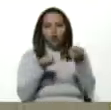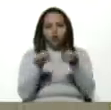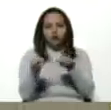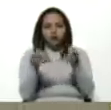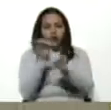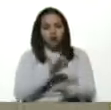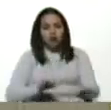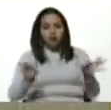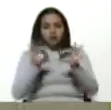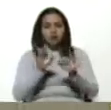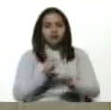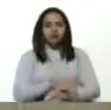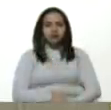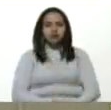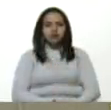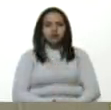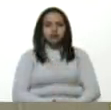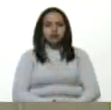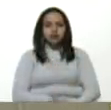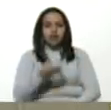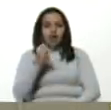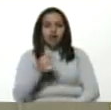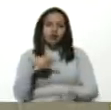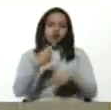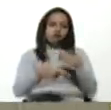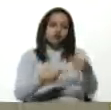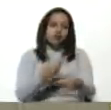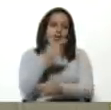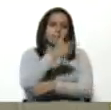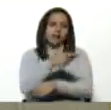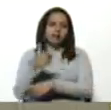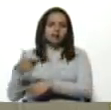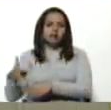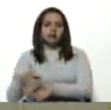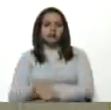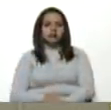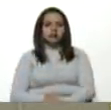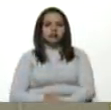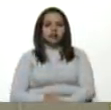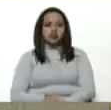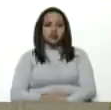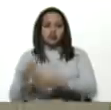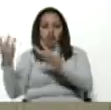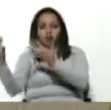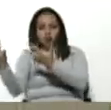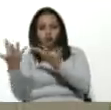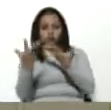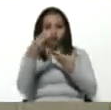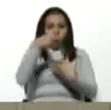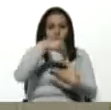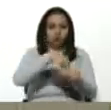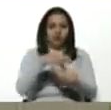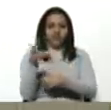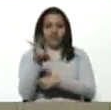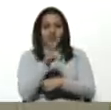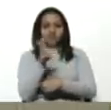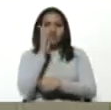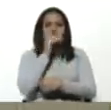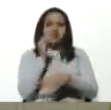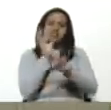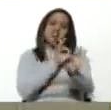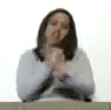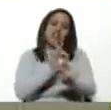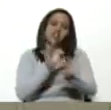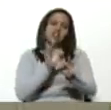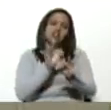o epidemiológico, ha causado que personas con nacionales que están regresando a nuestro país sin ningún tipo de